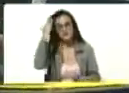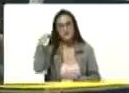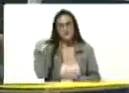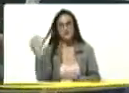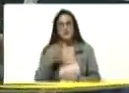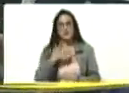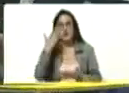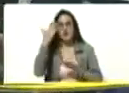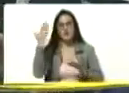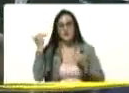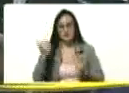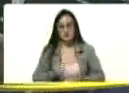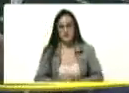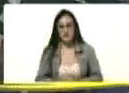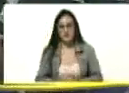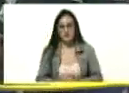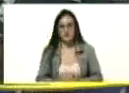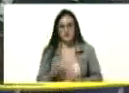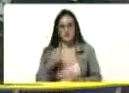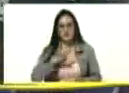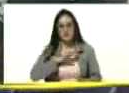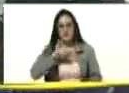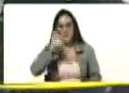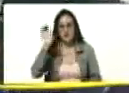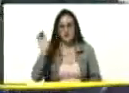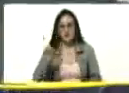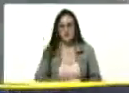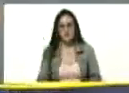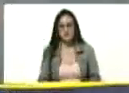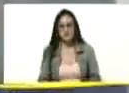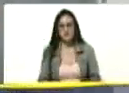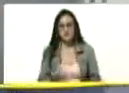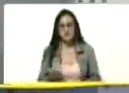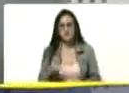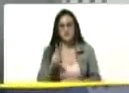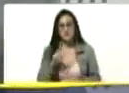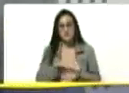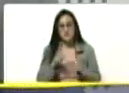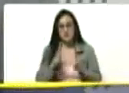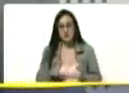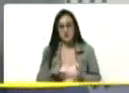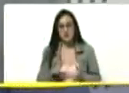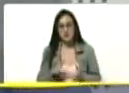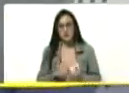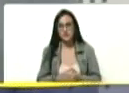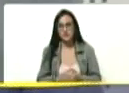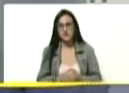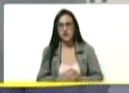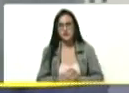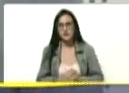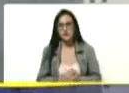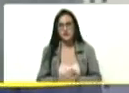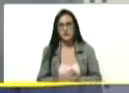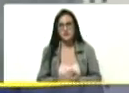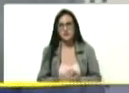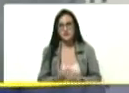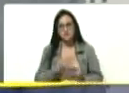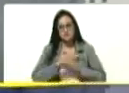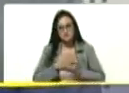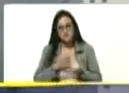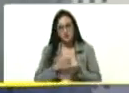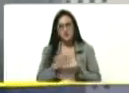inolvidables estancias en sus países. Estimado primer ministro Roosevelt Kerry, nuestras más